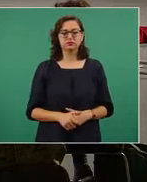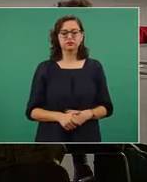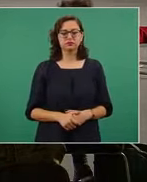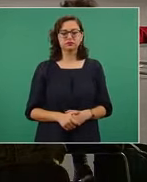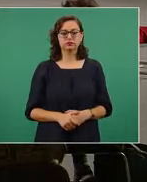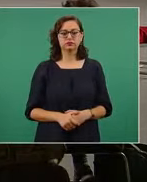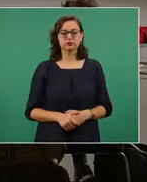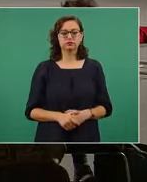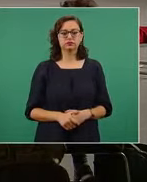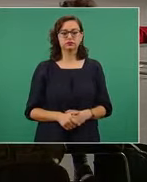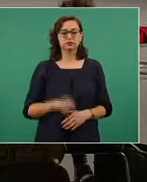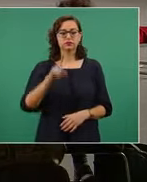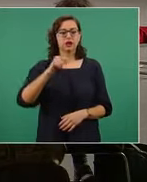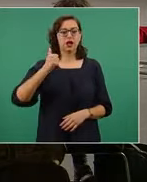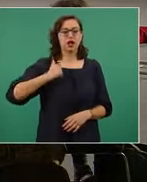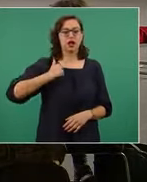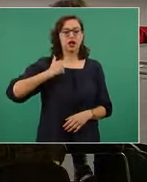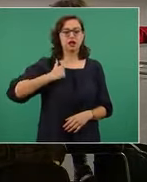Trudeau, Canadá,